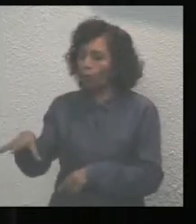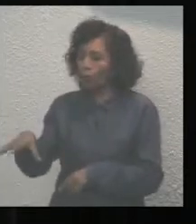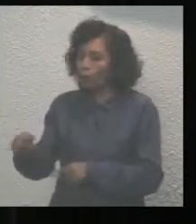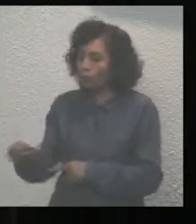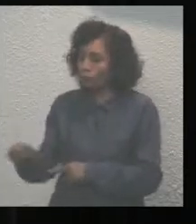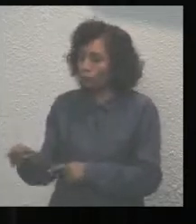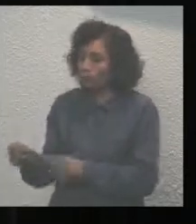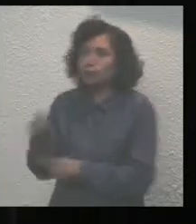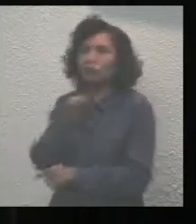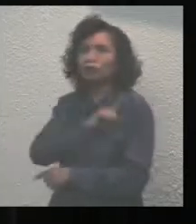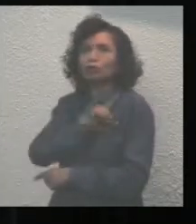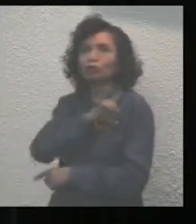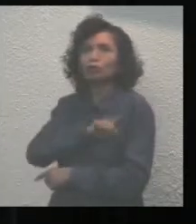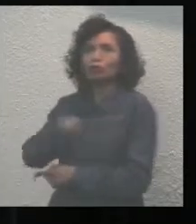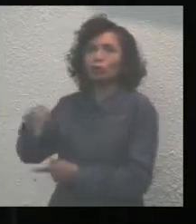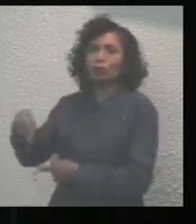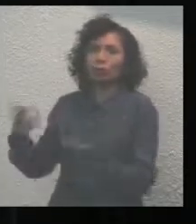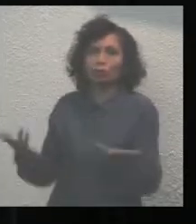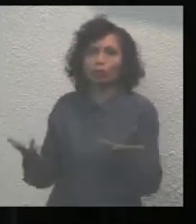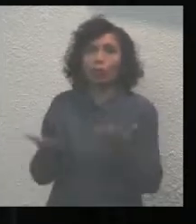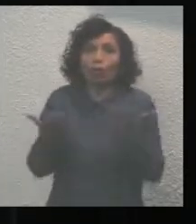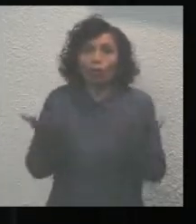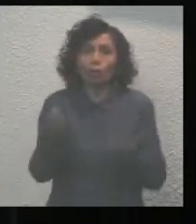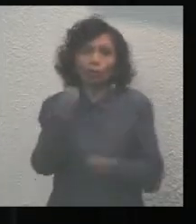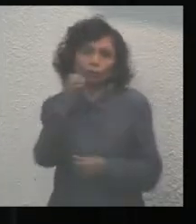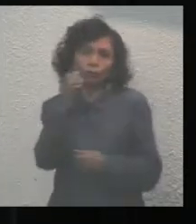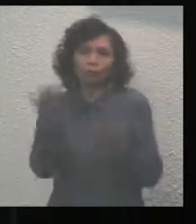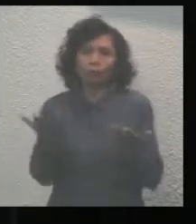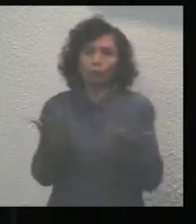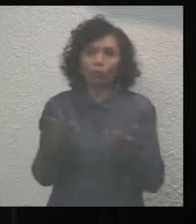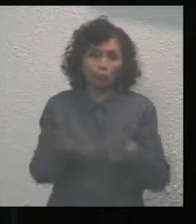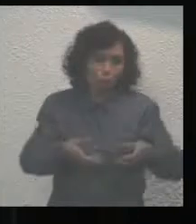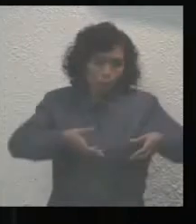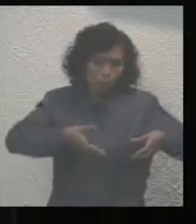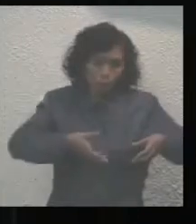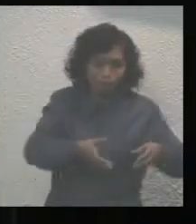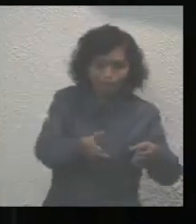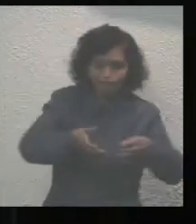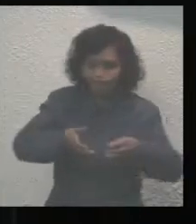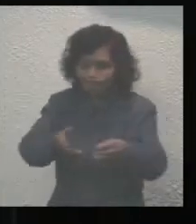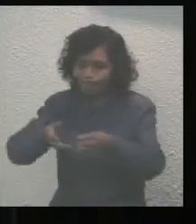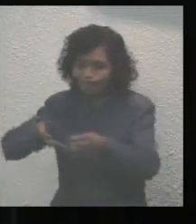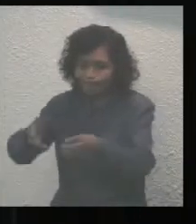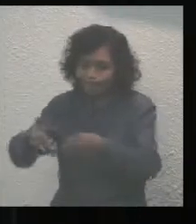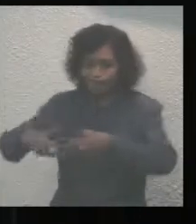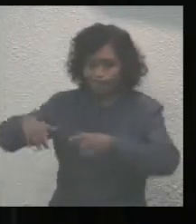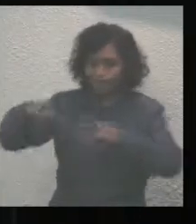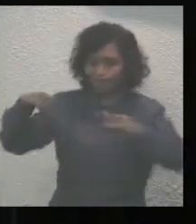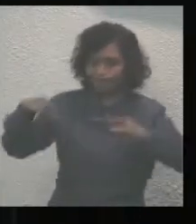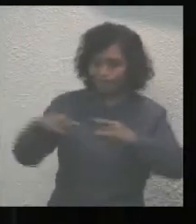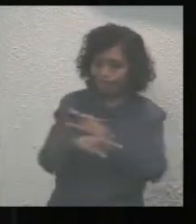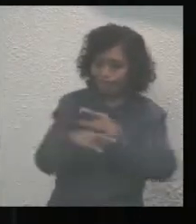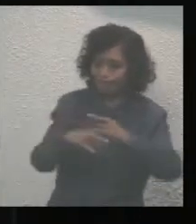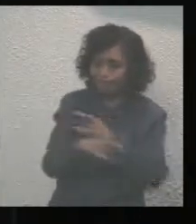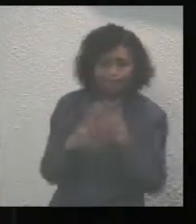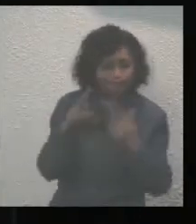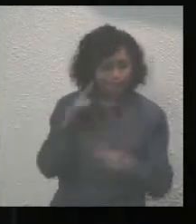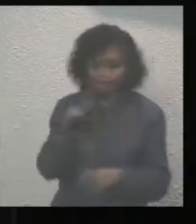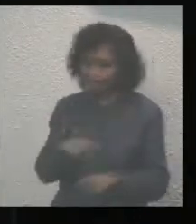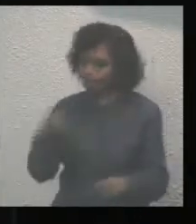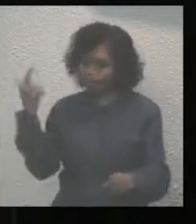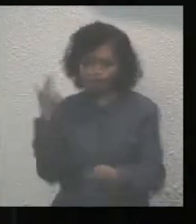solos. O en la infraestructura vial, donde no se reflejó un crecimiento considerable. O en